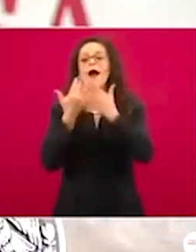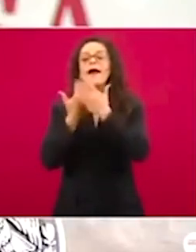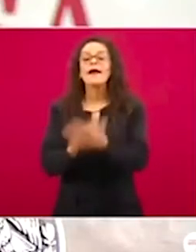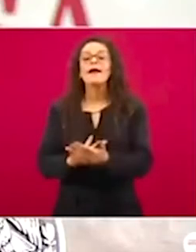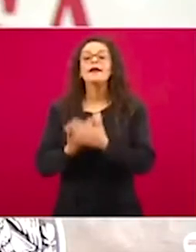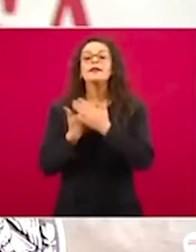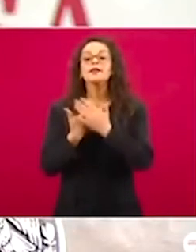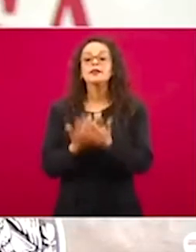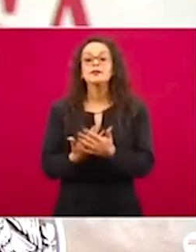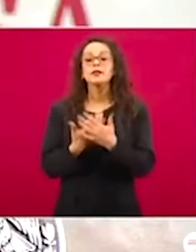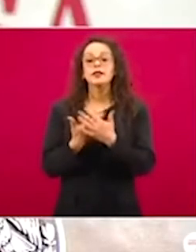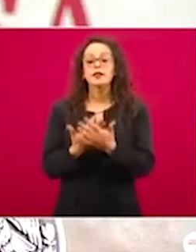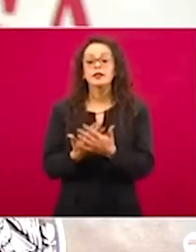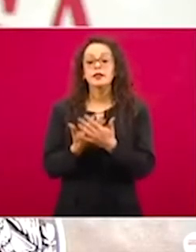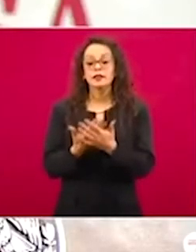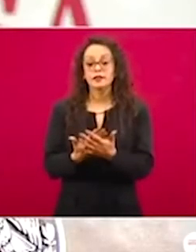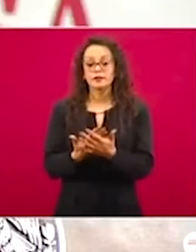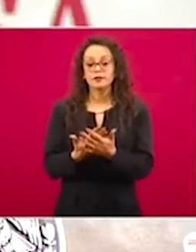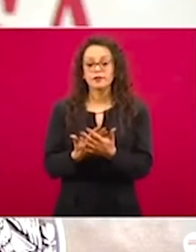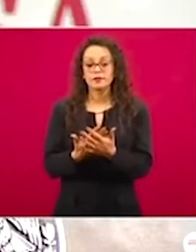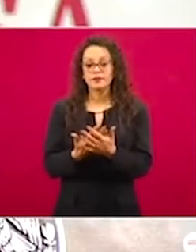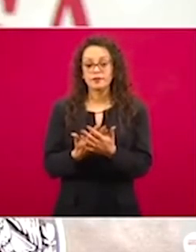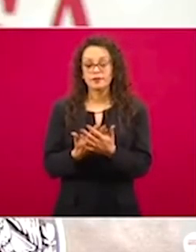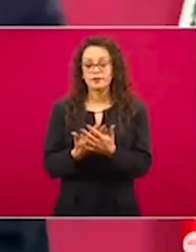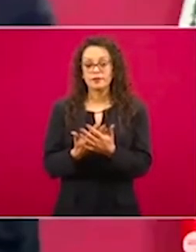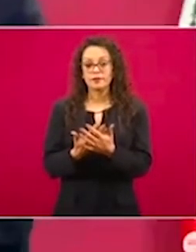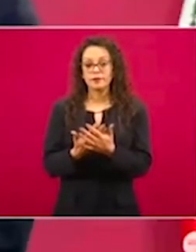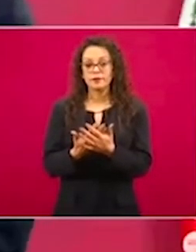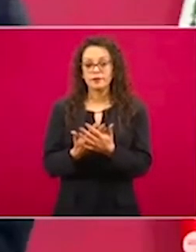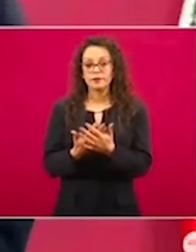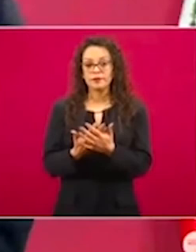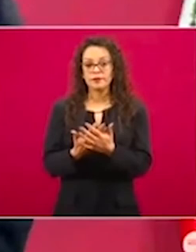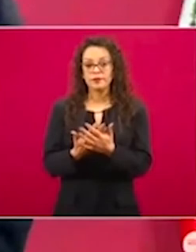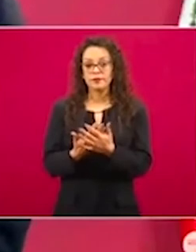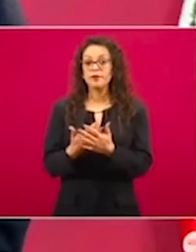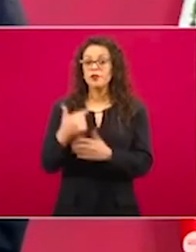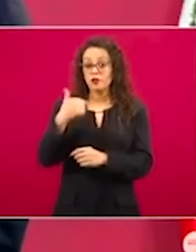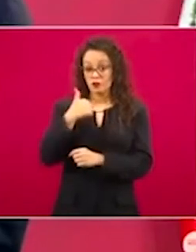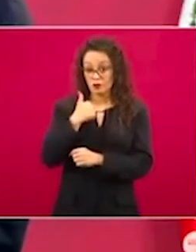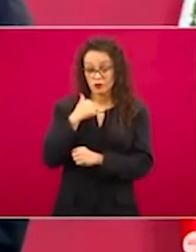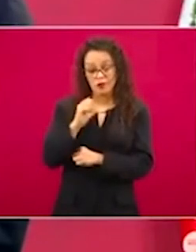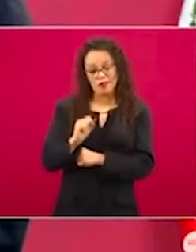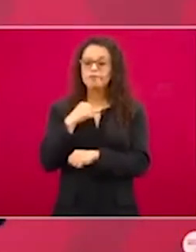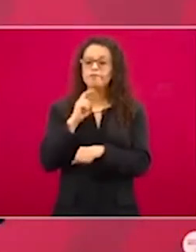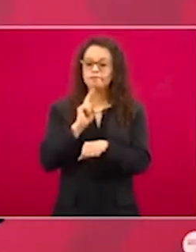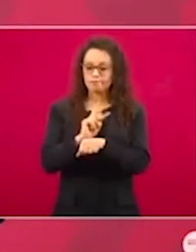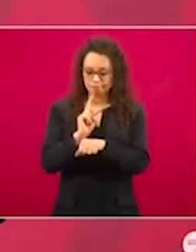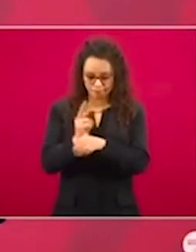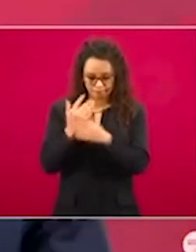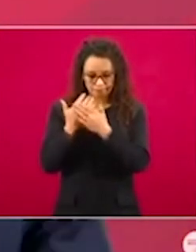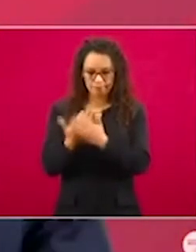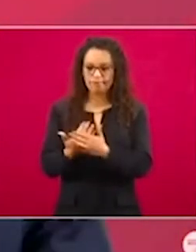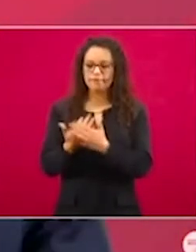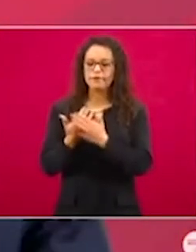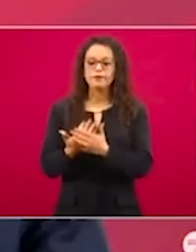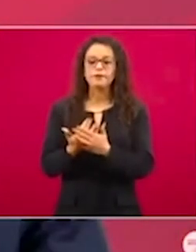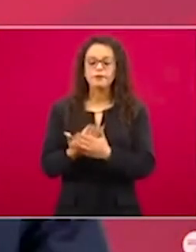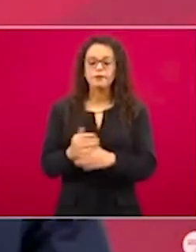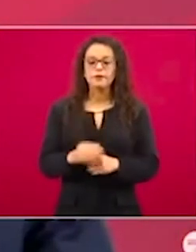yo voy a pedir toda la información sobre este tema. Le he dicho